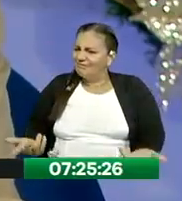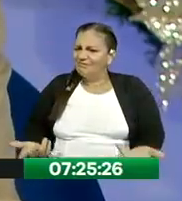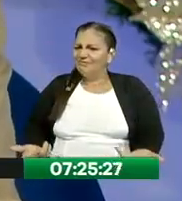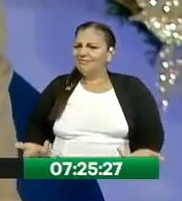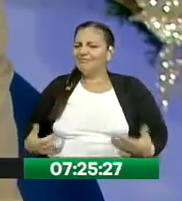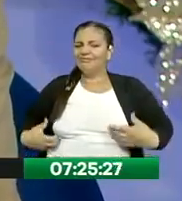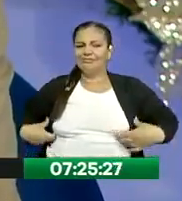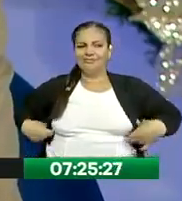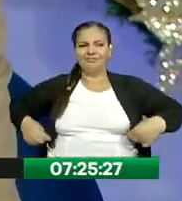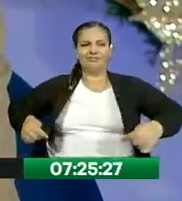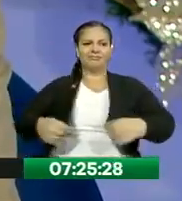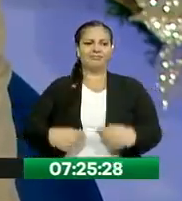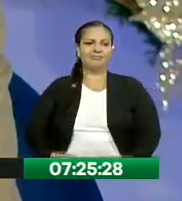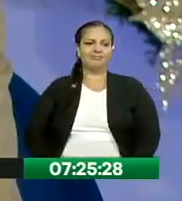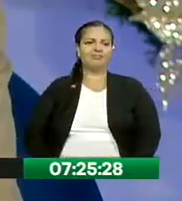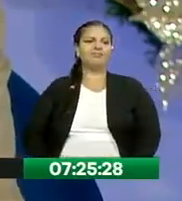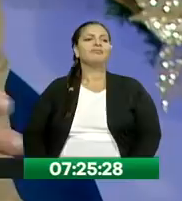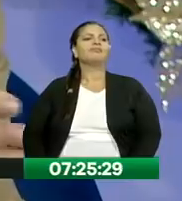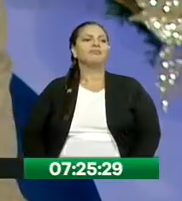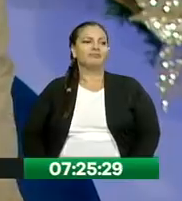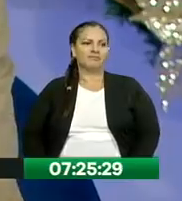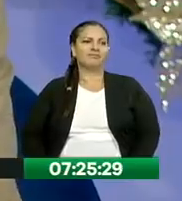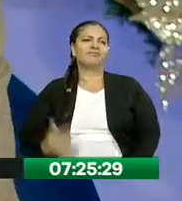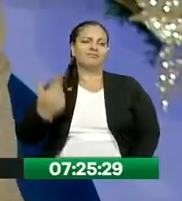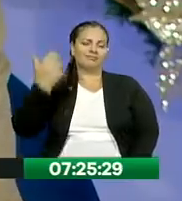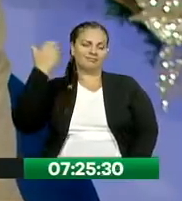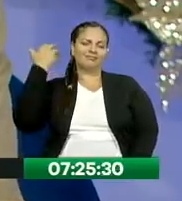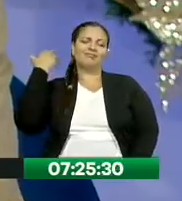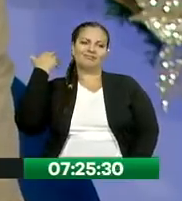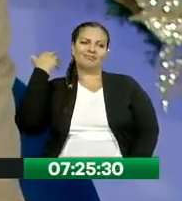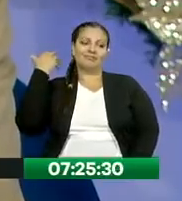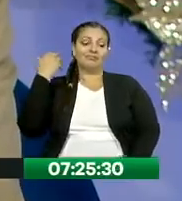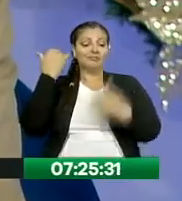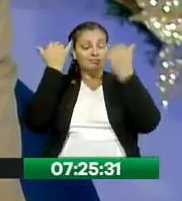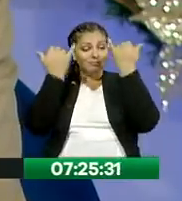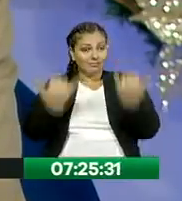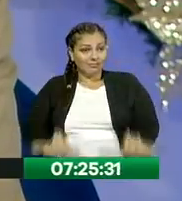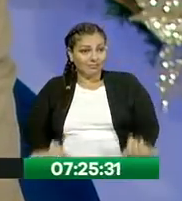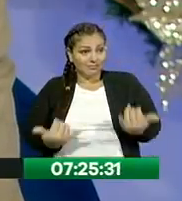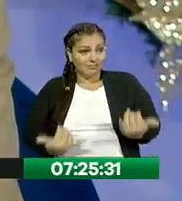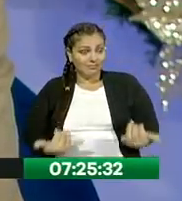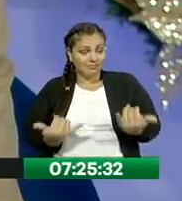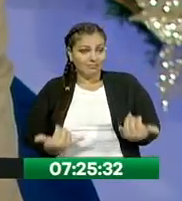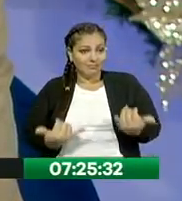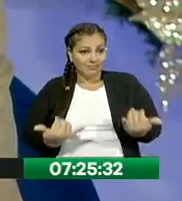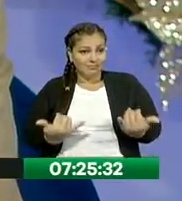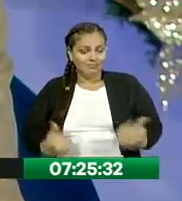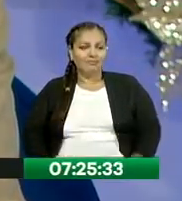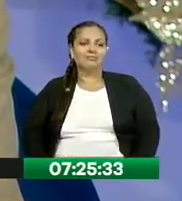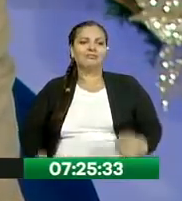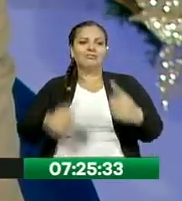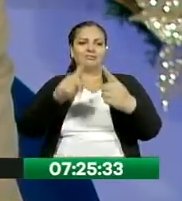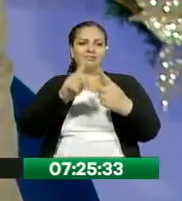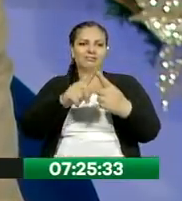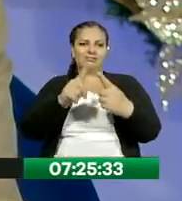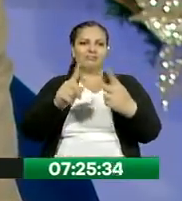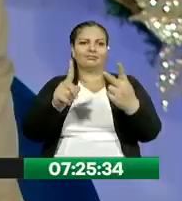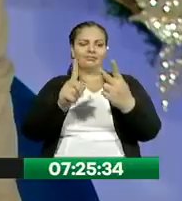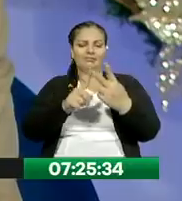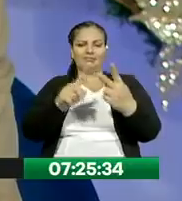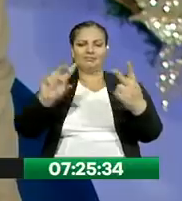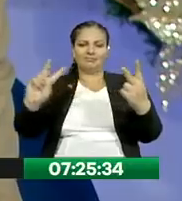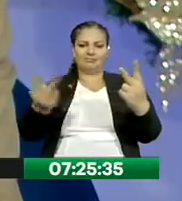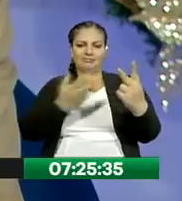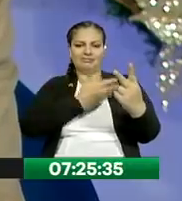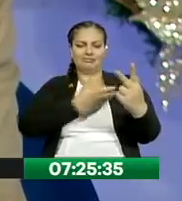dado en el actual régimen, digamos, se refieren a la falta de principios, de